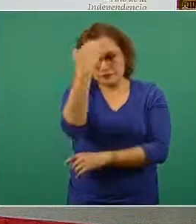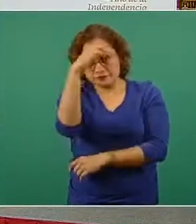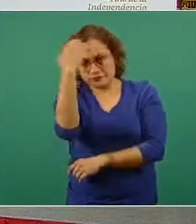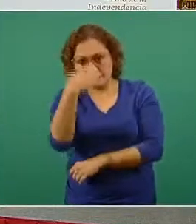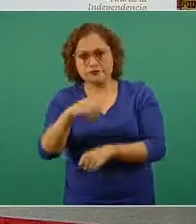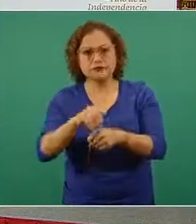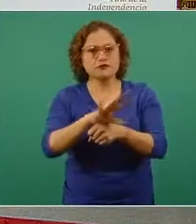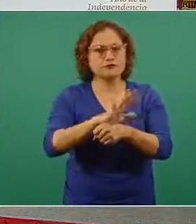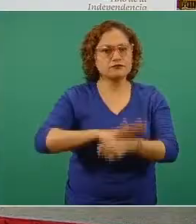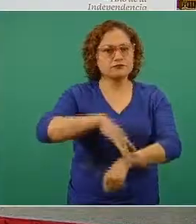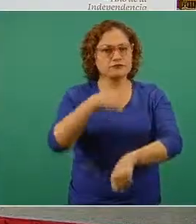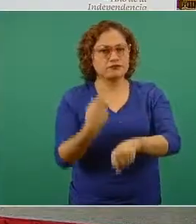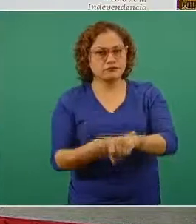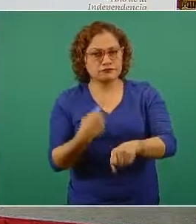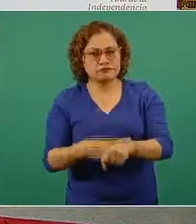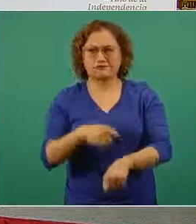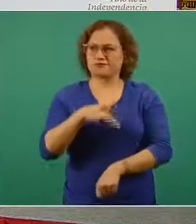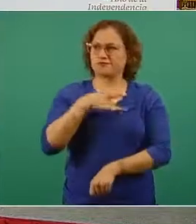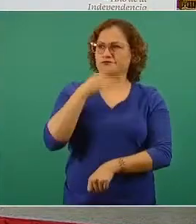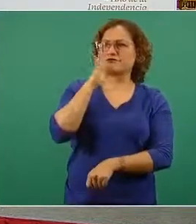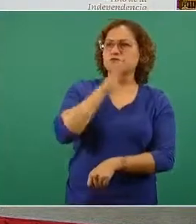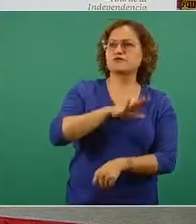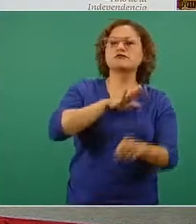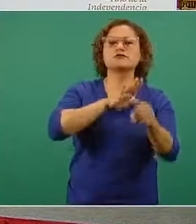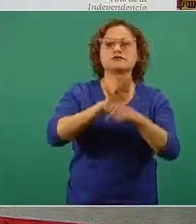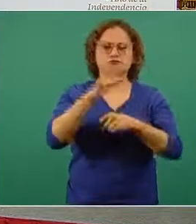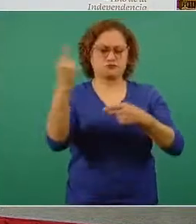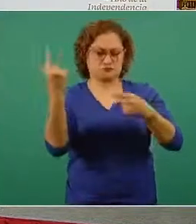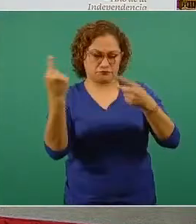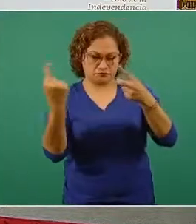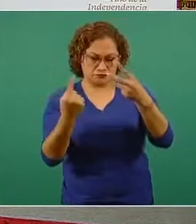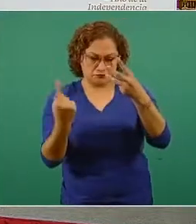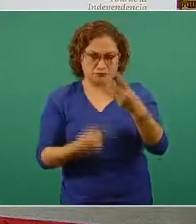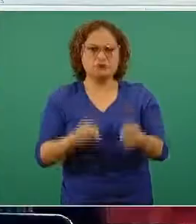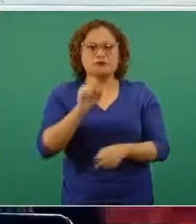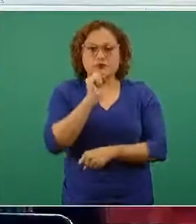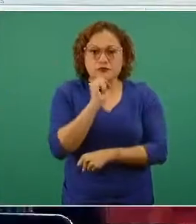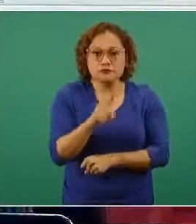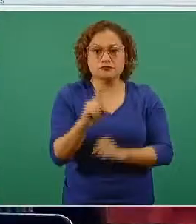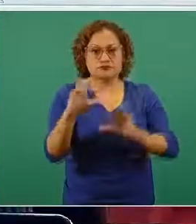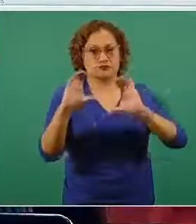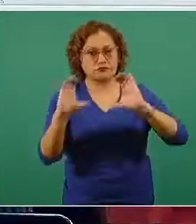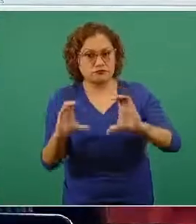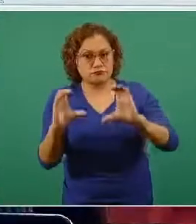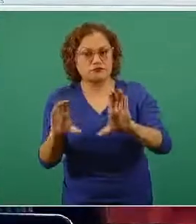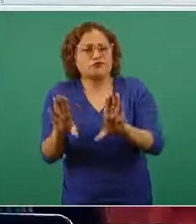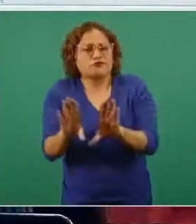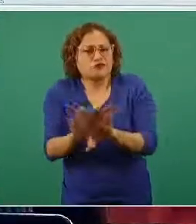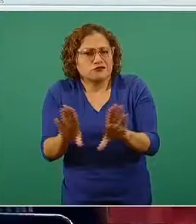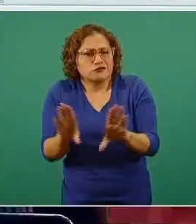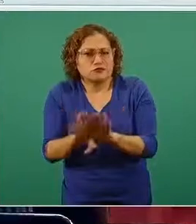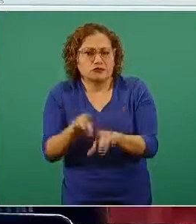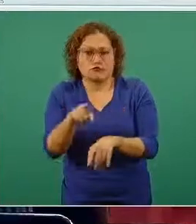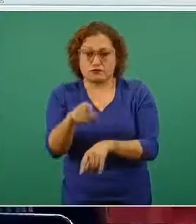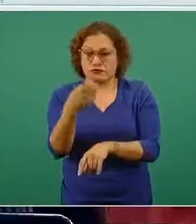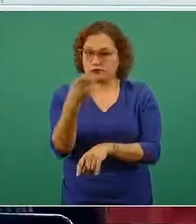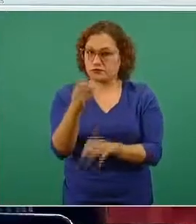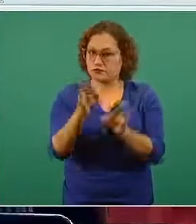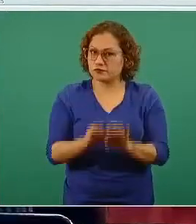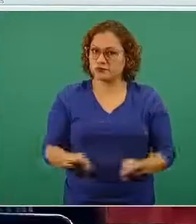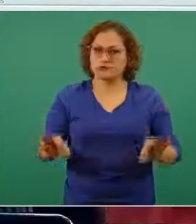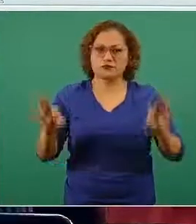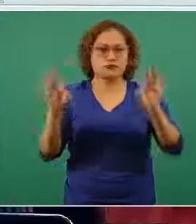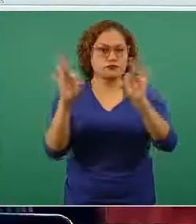cuáles son los signos, cuáles son los síntomas, cuáles son las medidas que hemos insistido, y aquí es muy importante el fortalecer